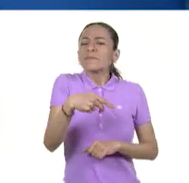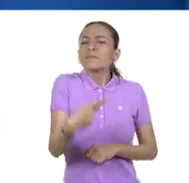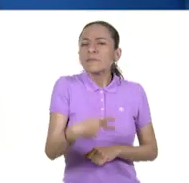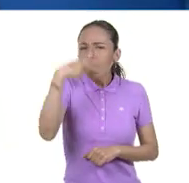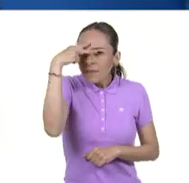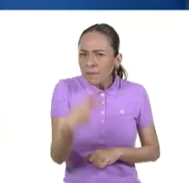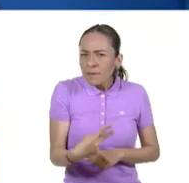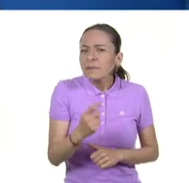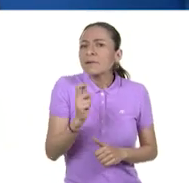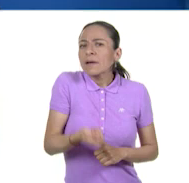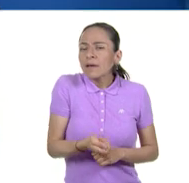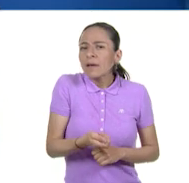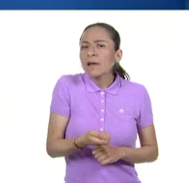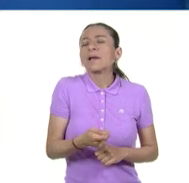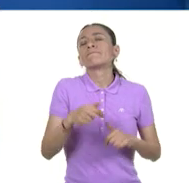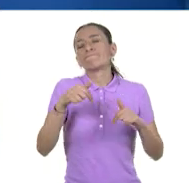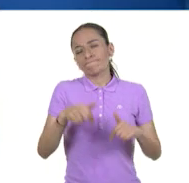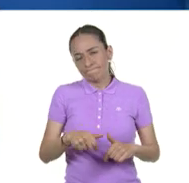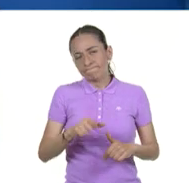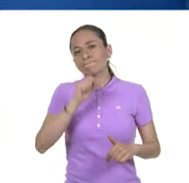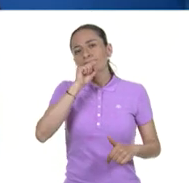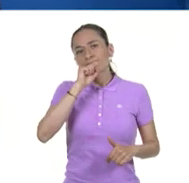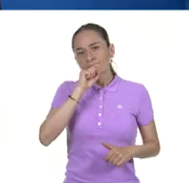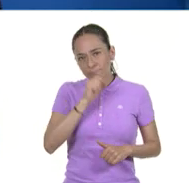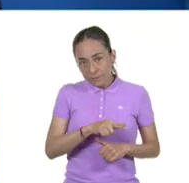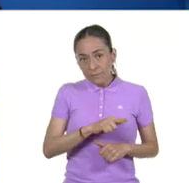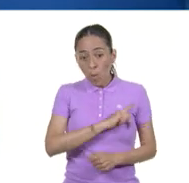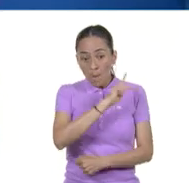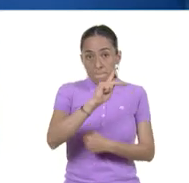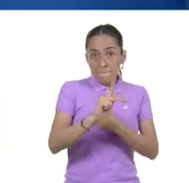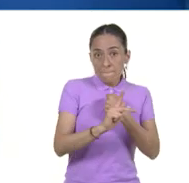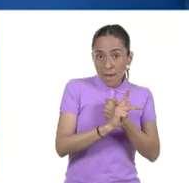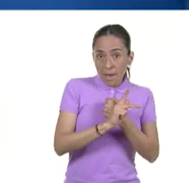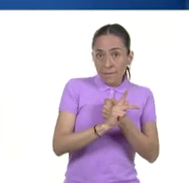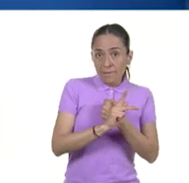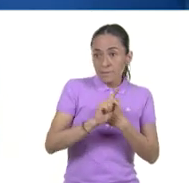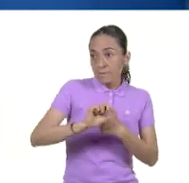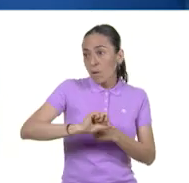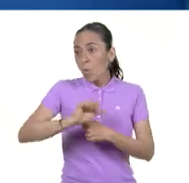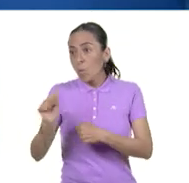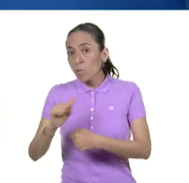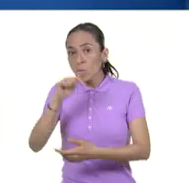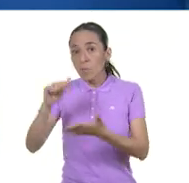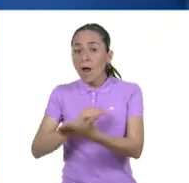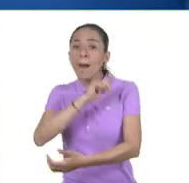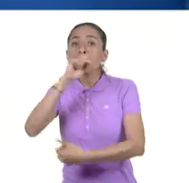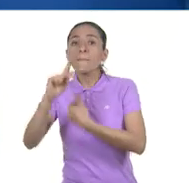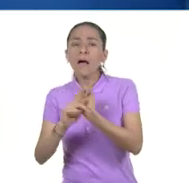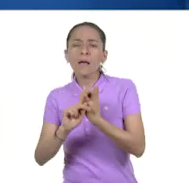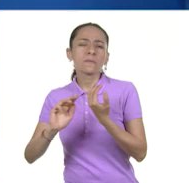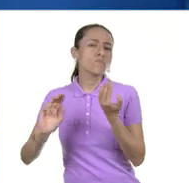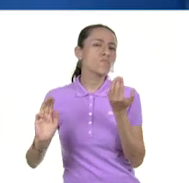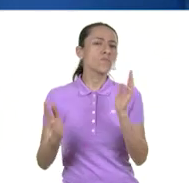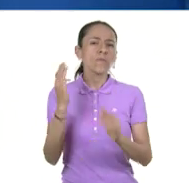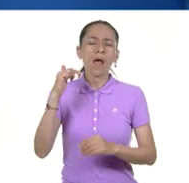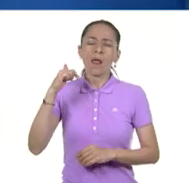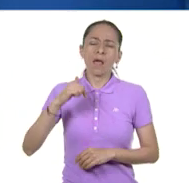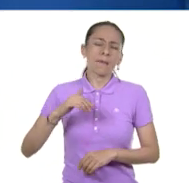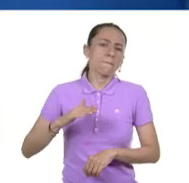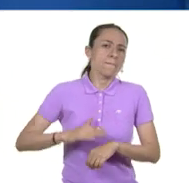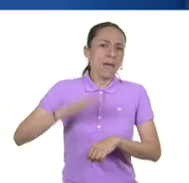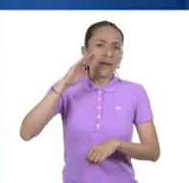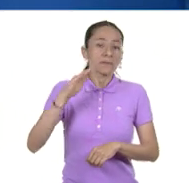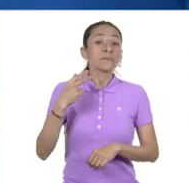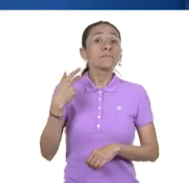el principal flujo migratorio de un país a otro en todo el mundo. En cambio,